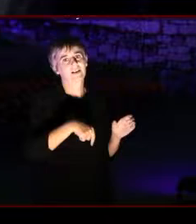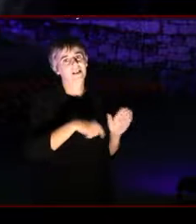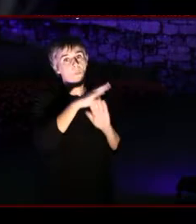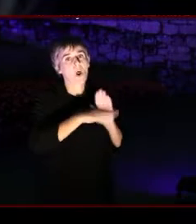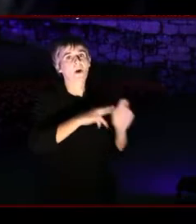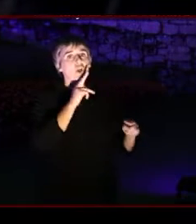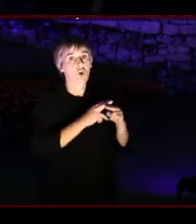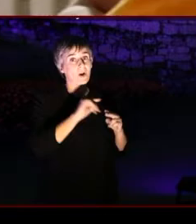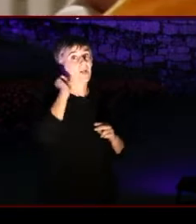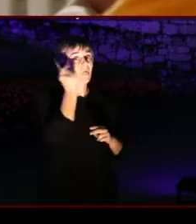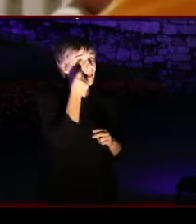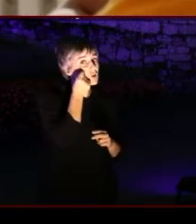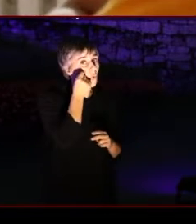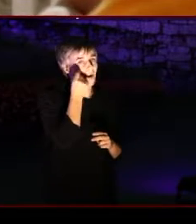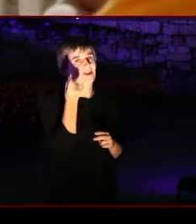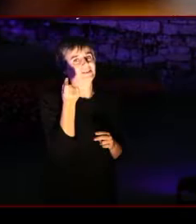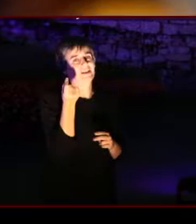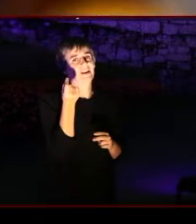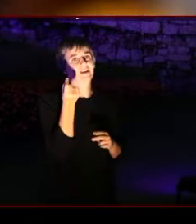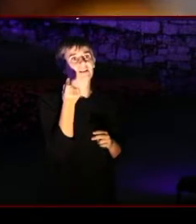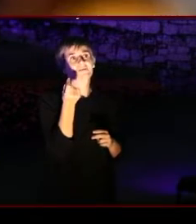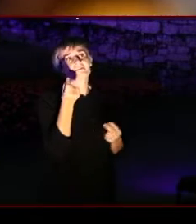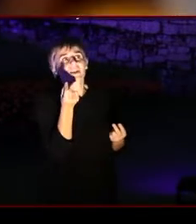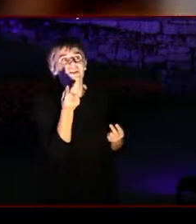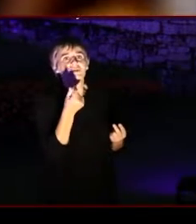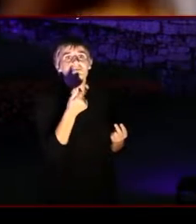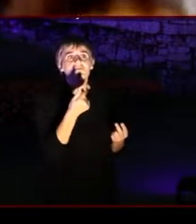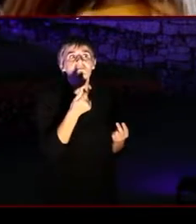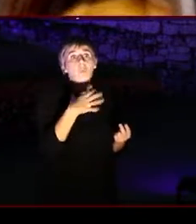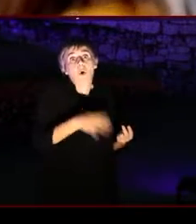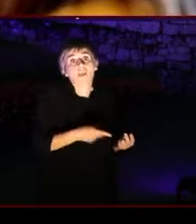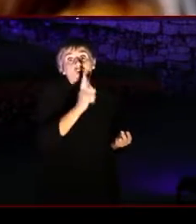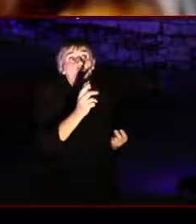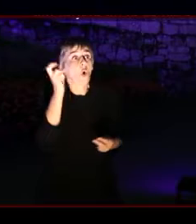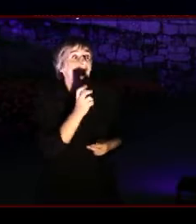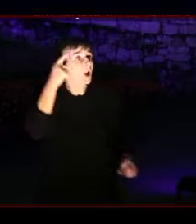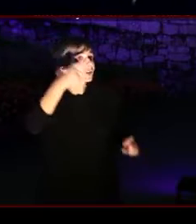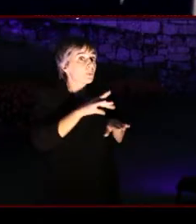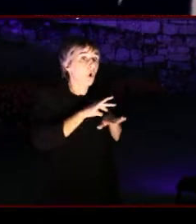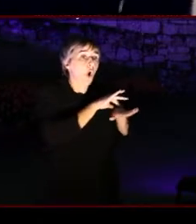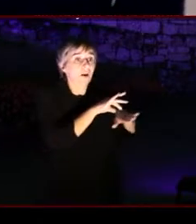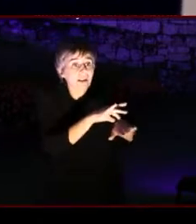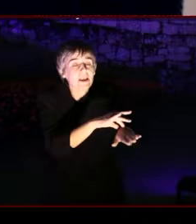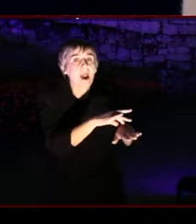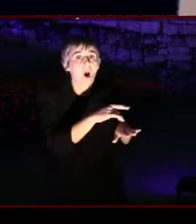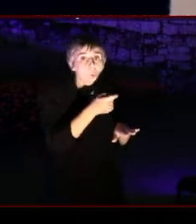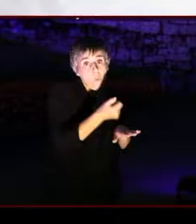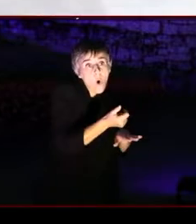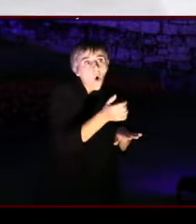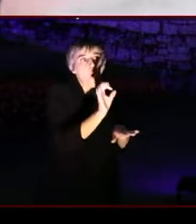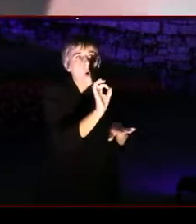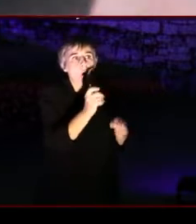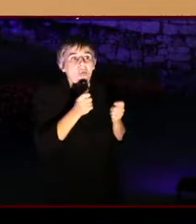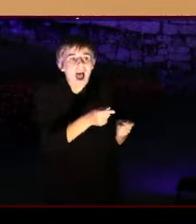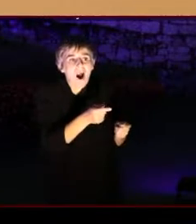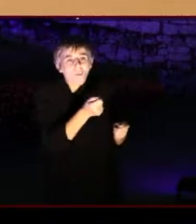simplemente les ha servido para orientarse un poco, para tener un rayo de luz en medio de todas las